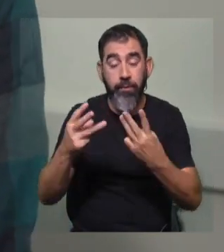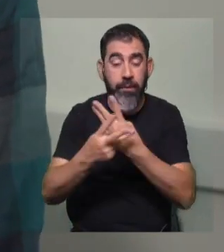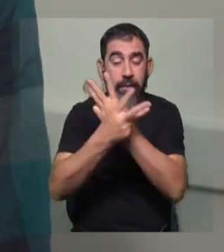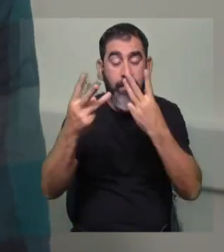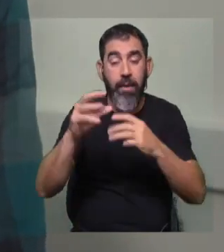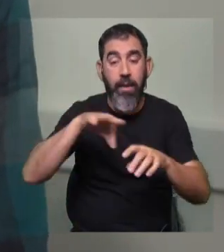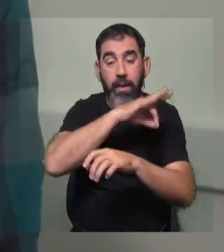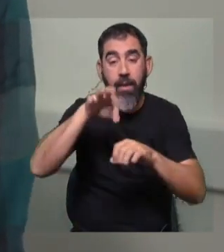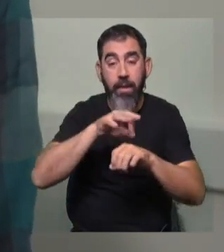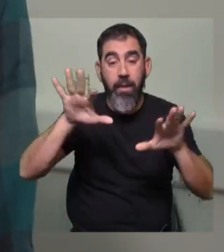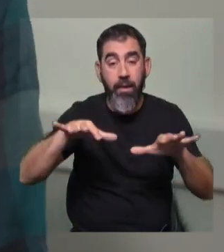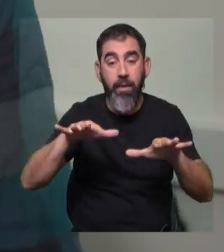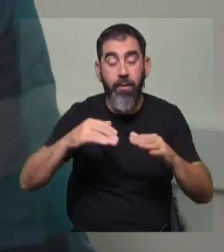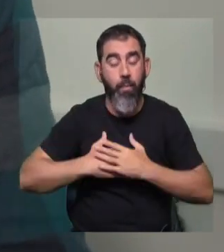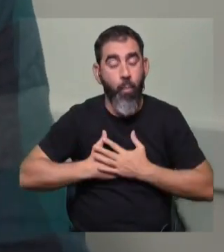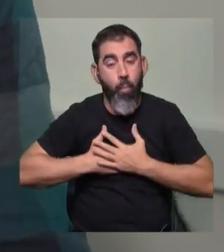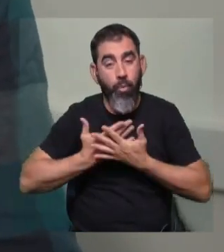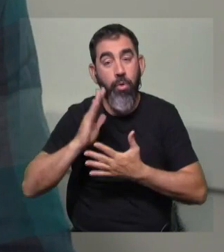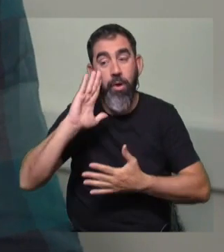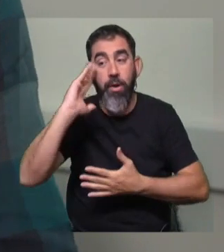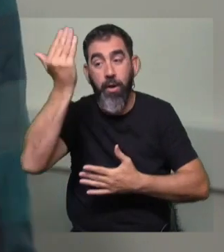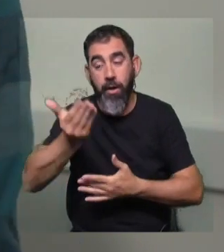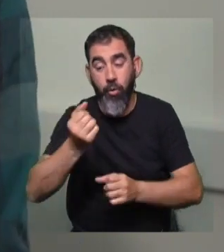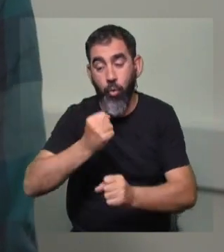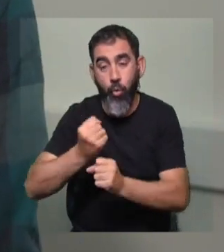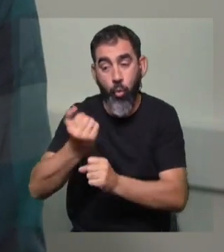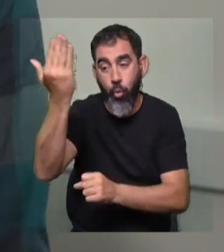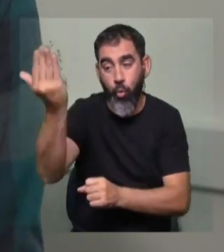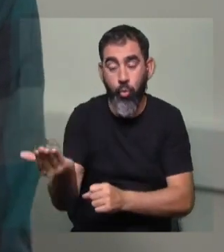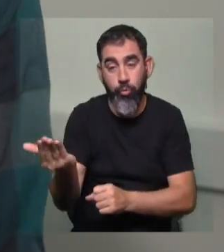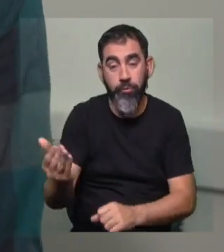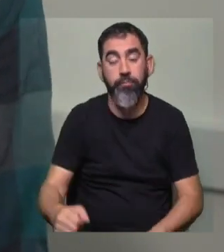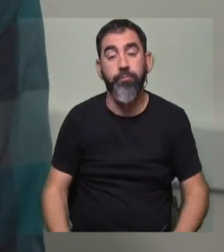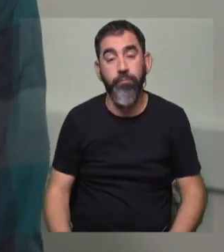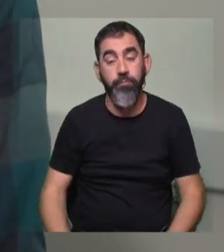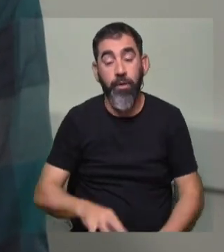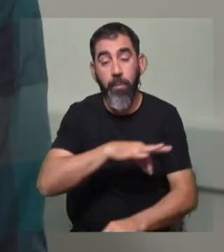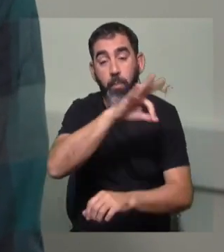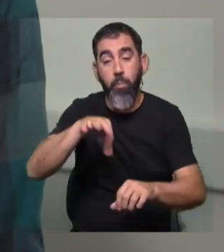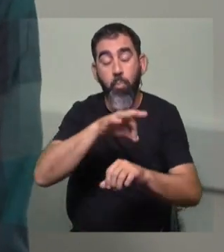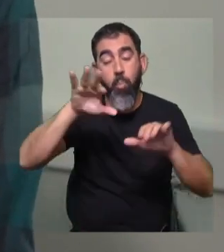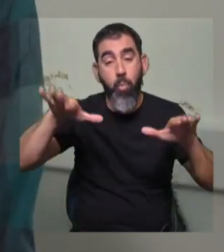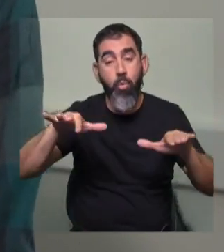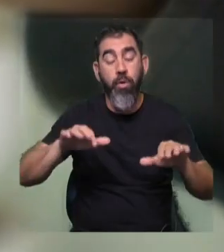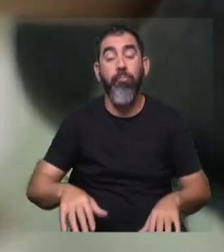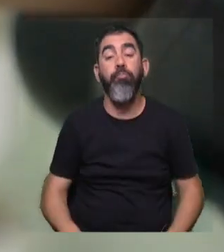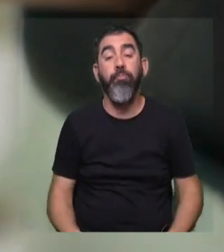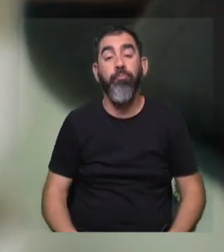las moscas, como una gran emoción de que se ha reconocido el trabajo en moscas a ese